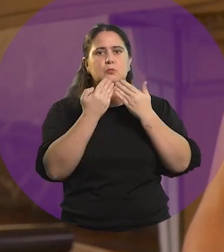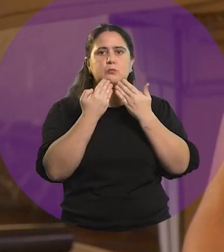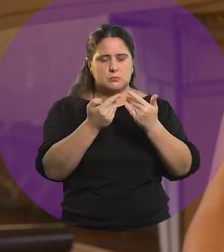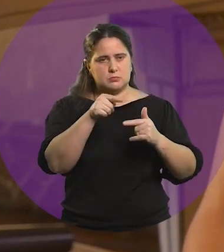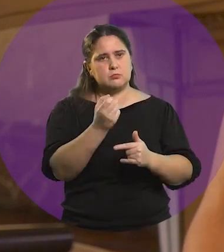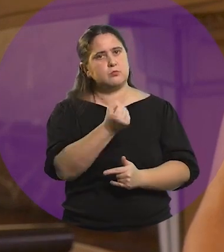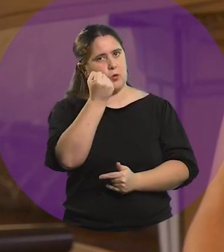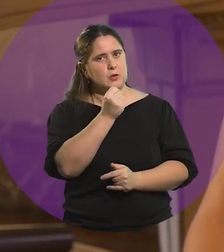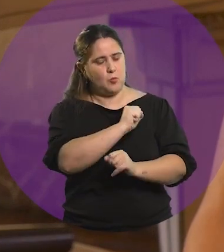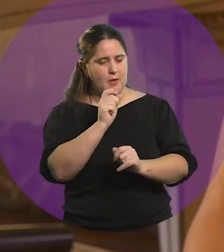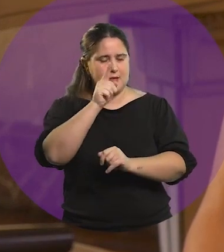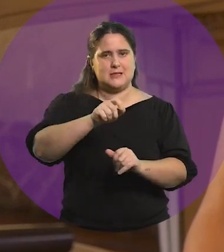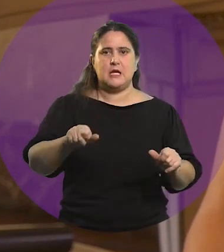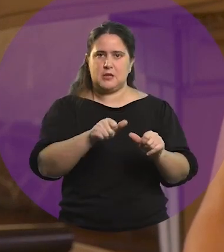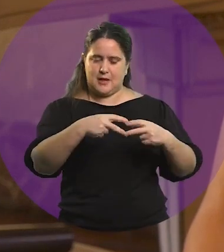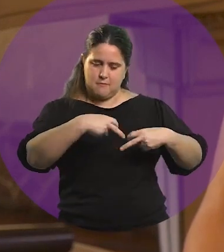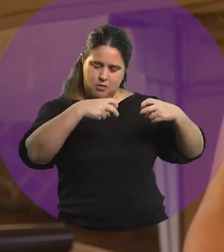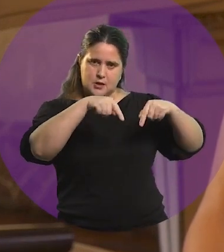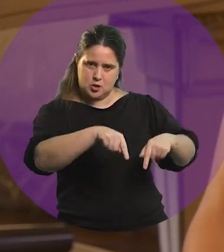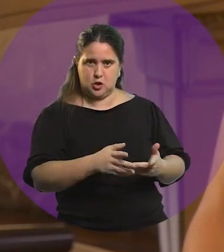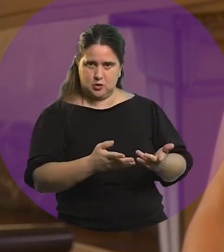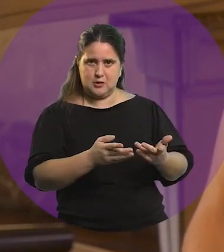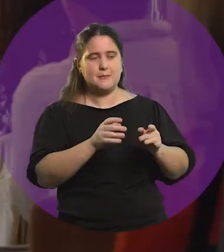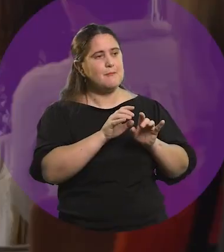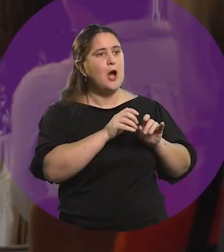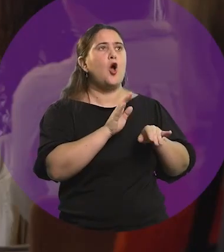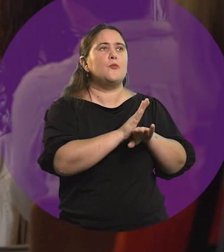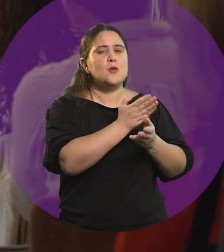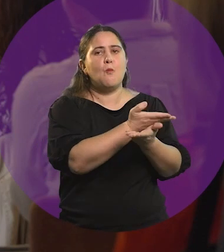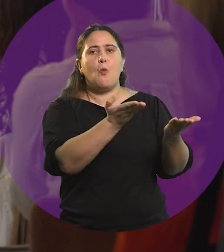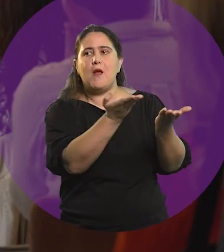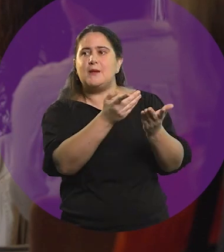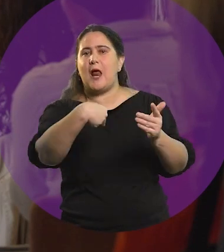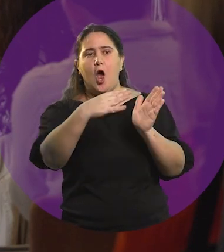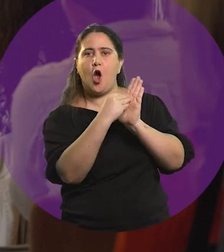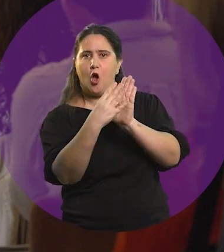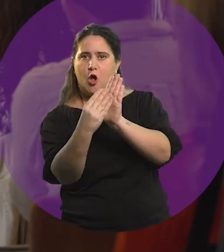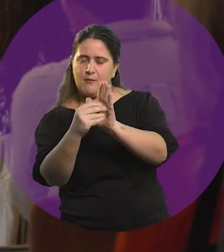poder tomar la decisión de hacer este trabajo y de tratar de contagiarlo a cuantas más organizaciones podamos.